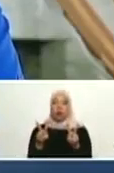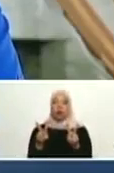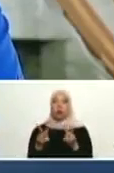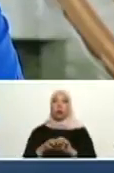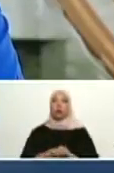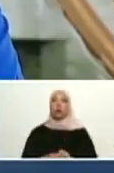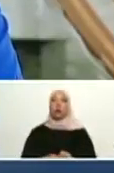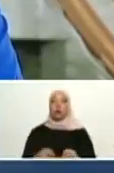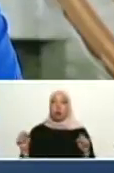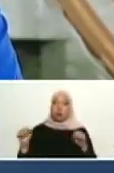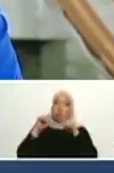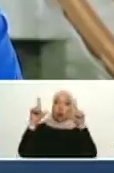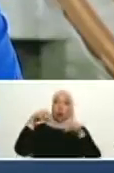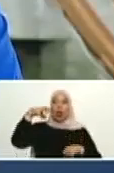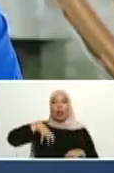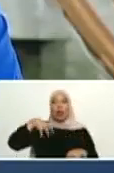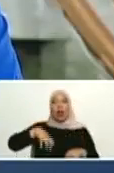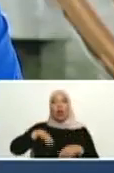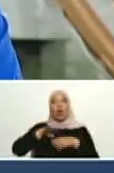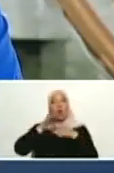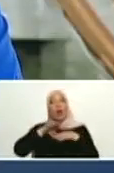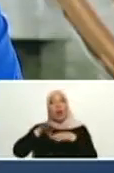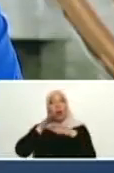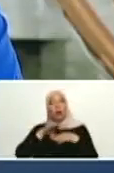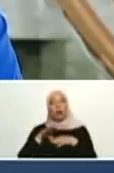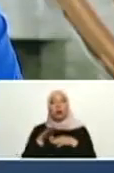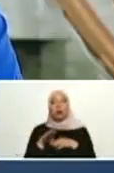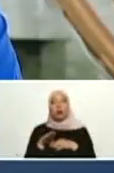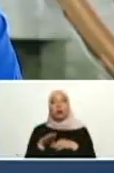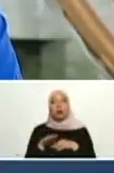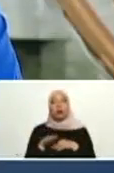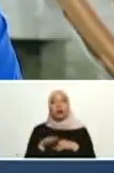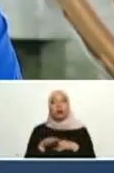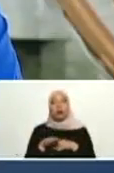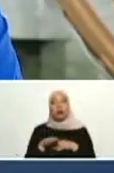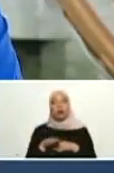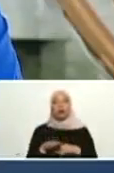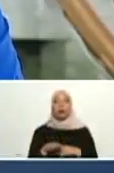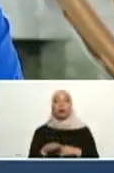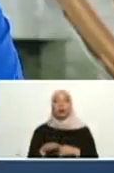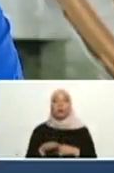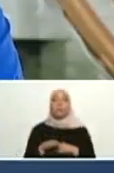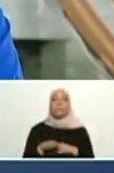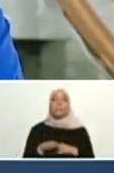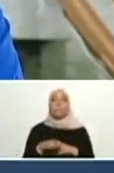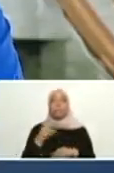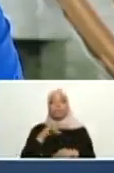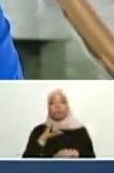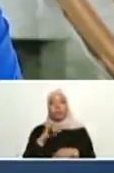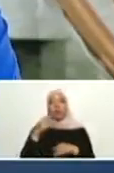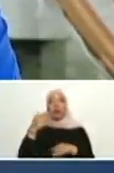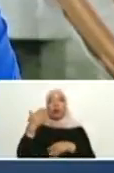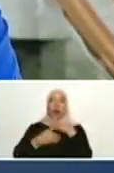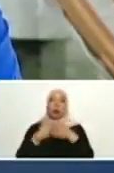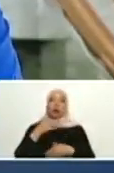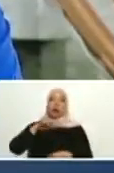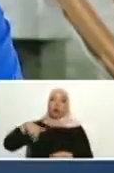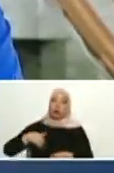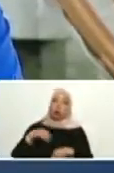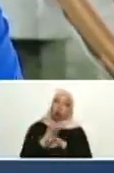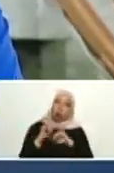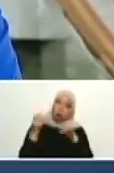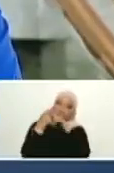Es impresionante el estado de conservación de edificaciones que fueron tapadas